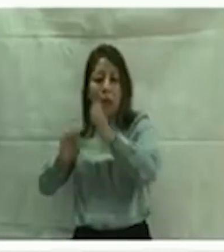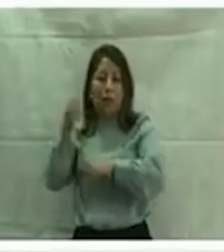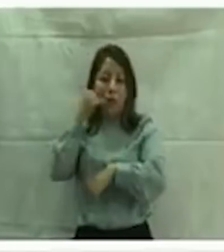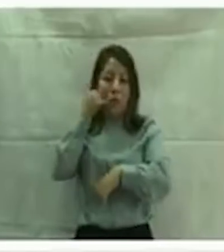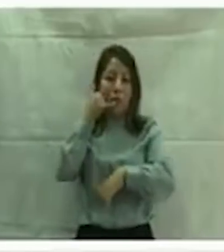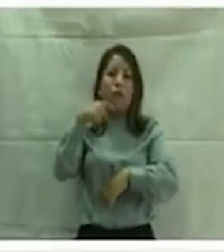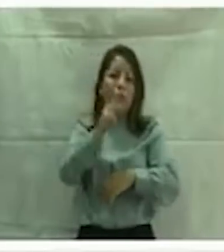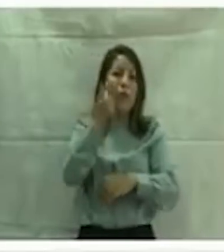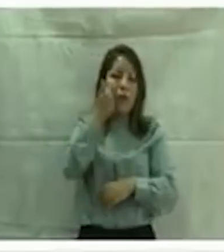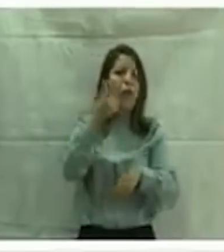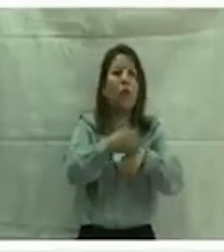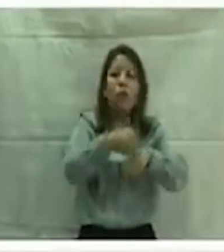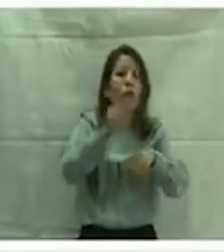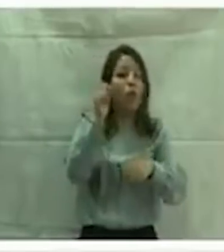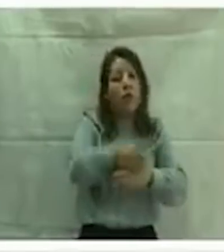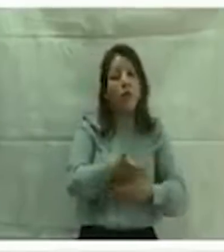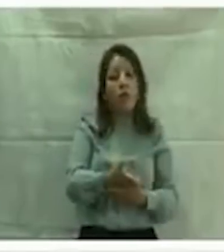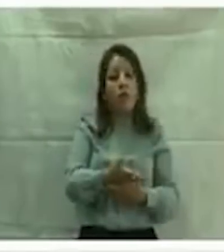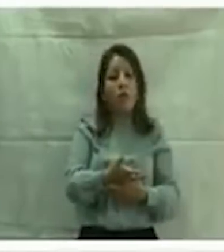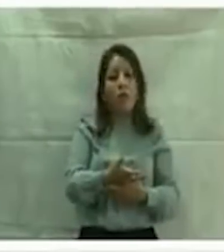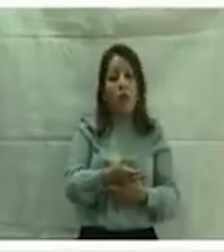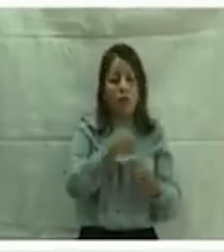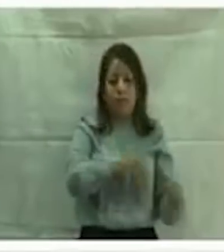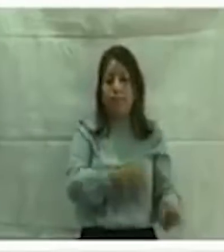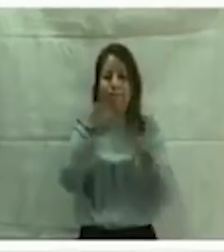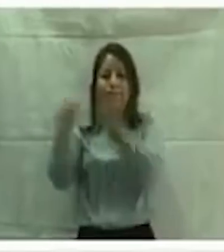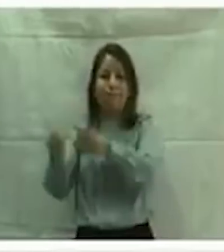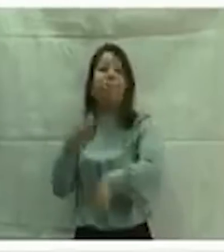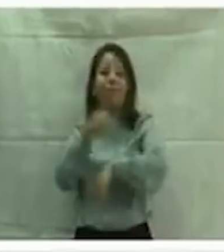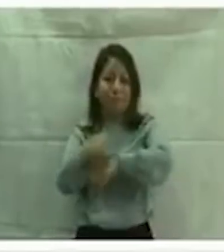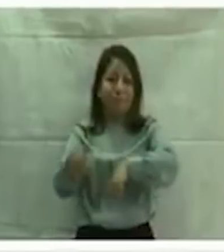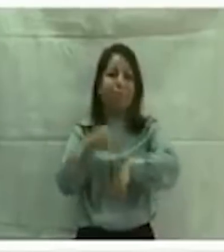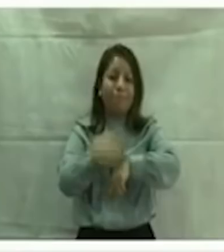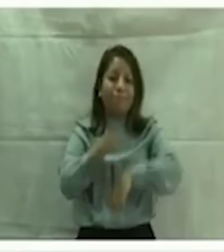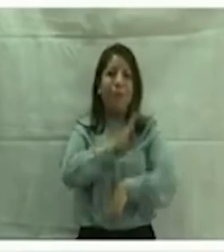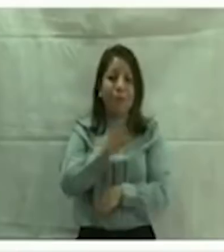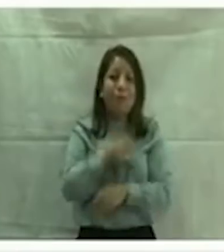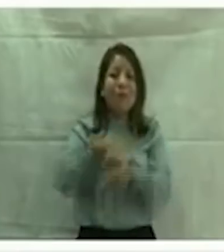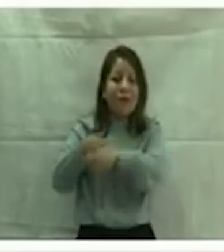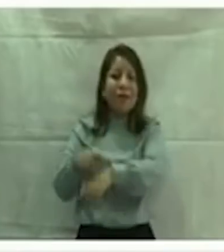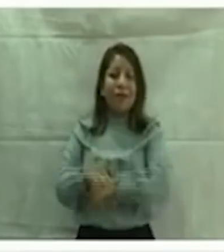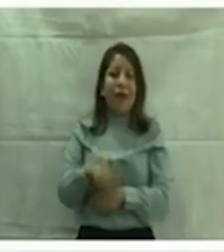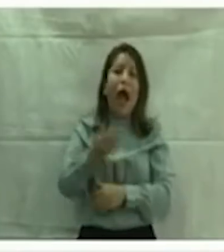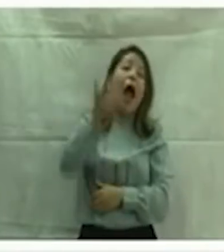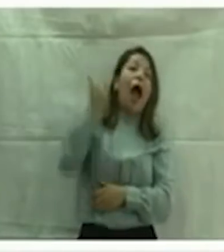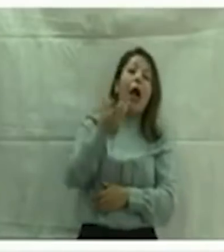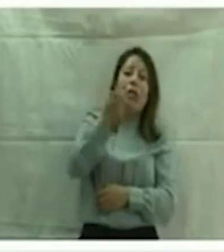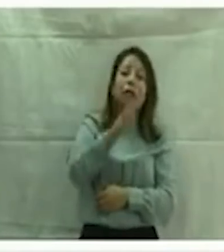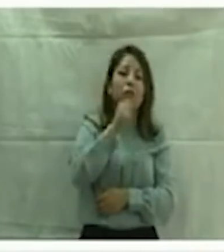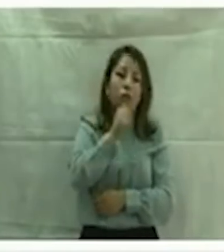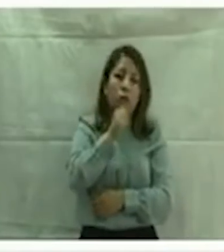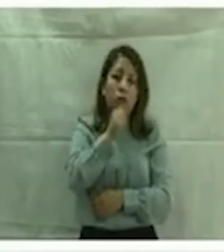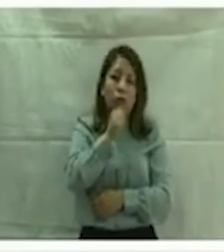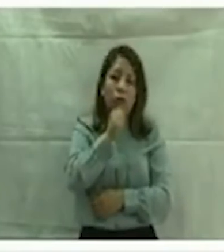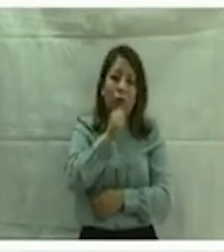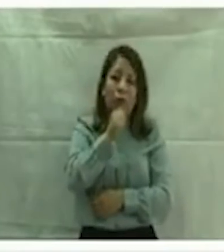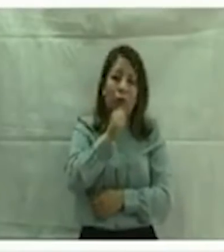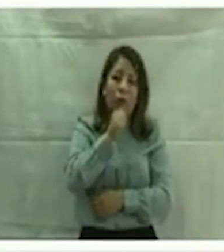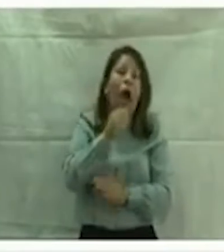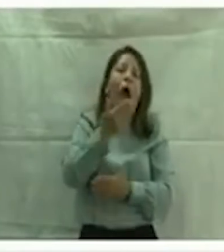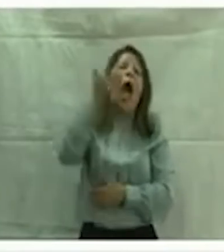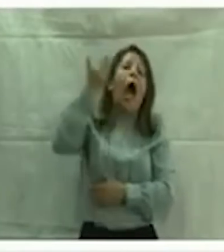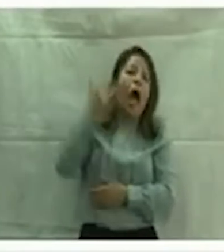vez transparentar la información siempre y cuando sea del orden público. Señaló Ponce Curi, existen